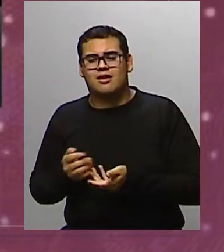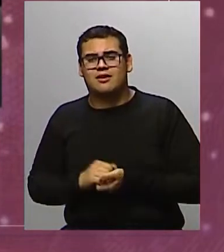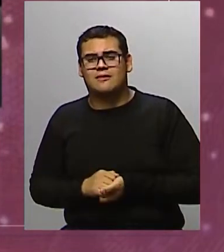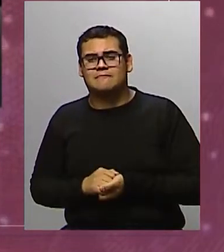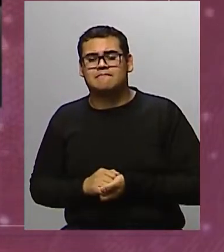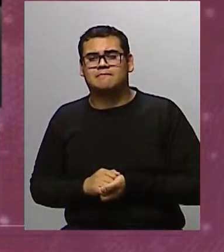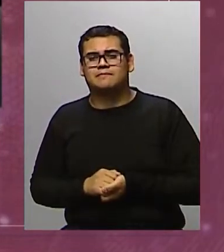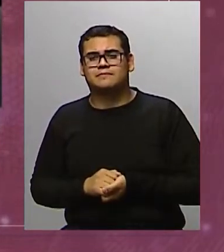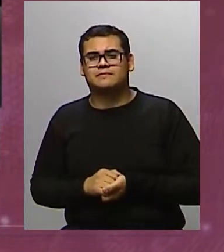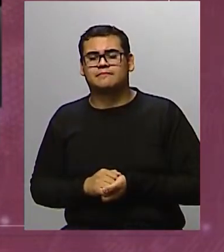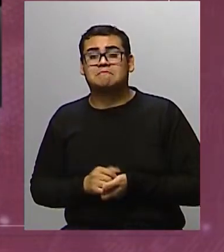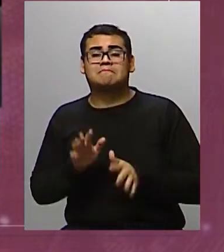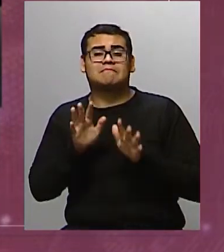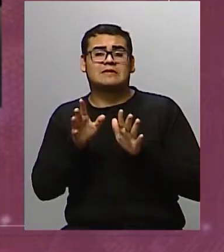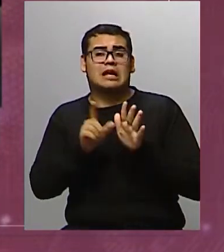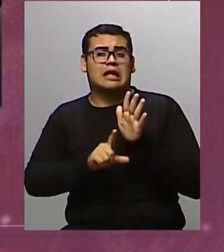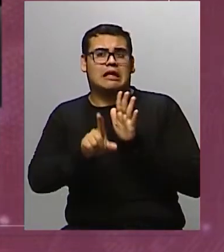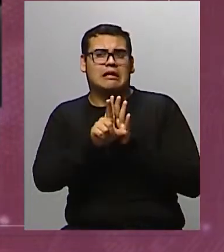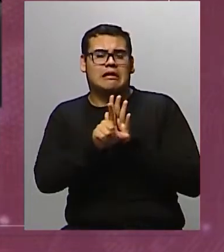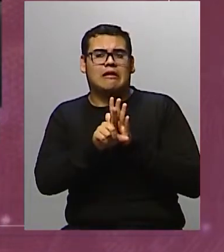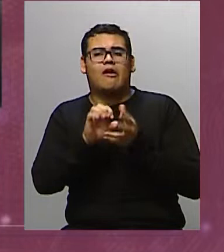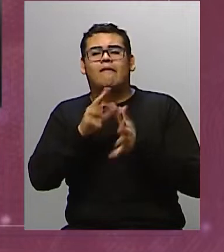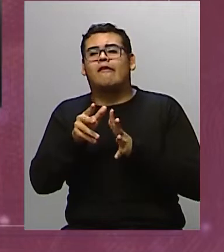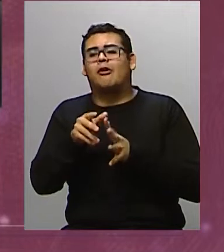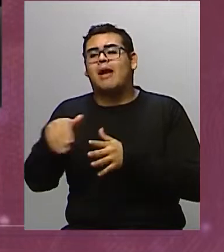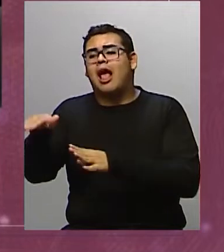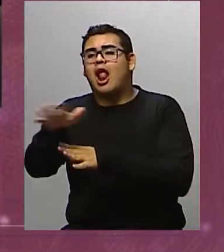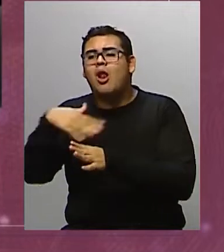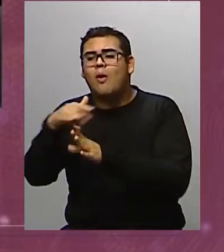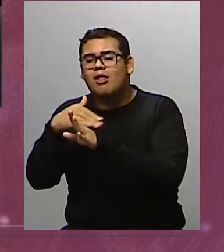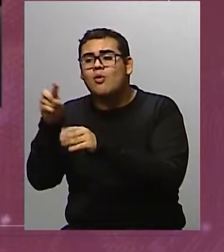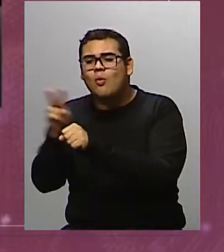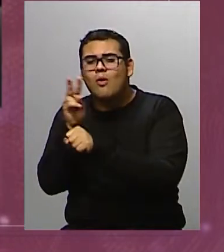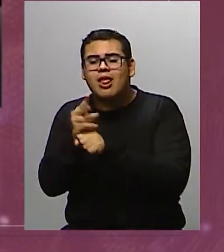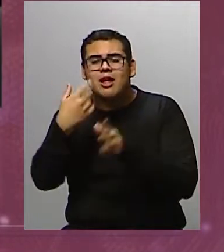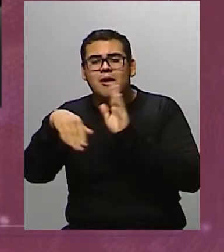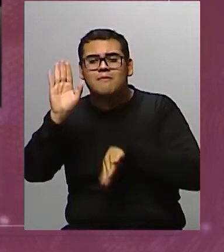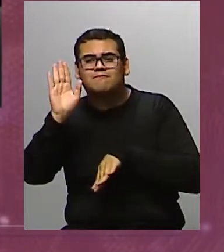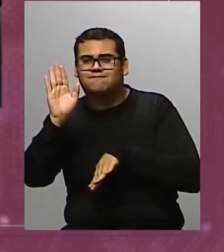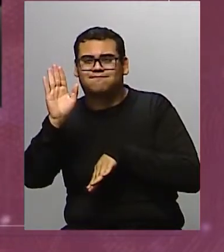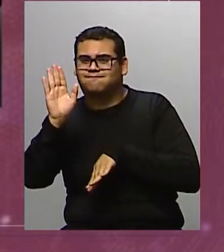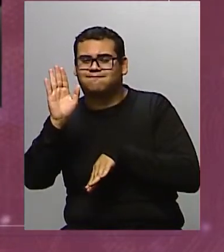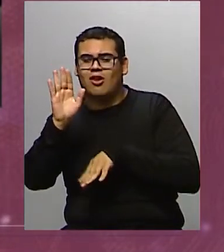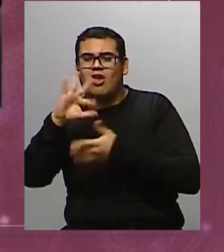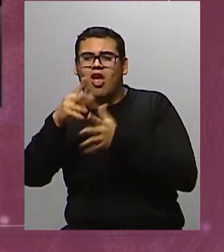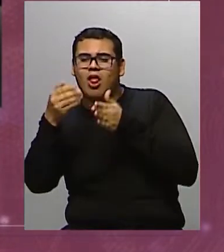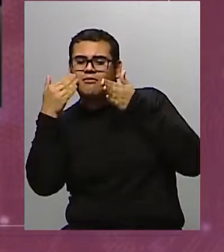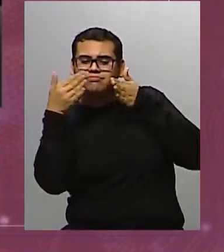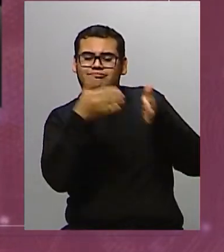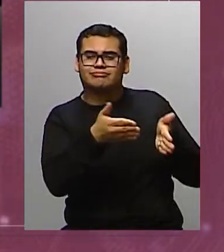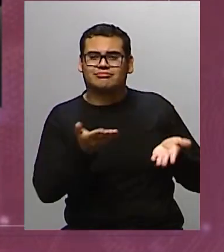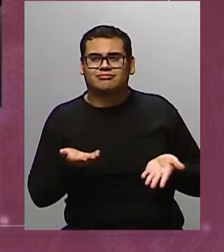no pone prioridad sobre lo que serían estos ecosistemas. ¿Qué nos podrías decir al respecto? ¿Cómo se plantea esa necesidad